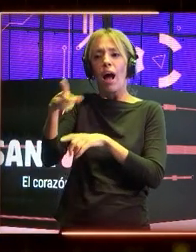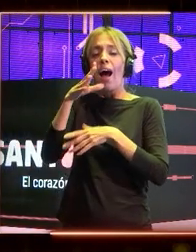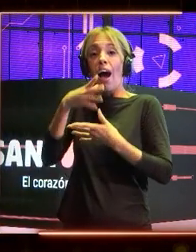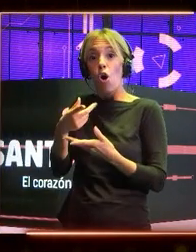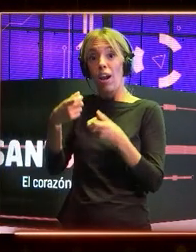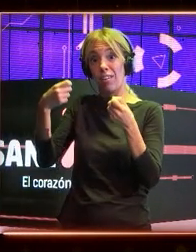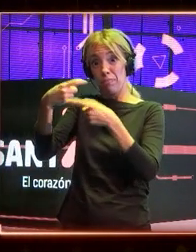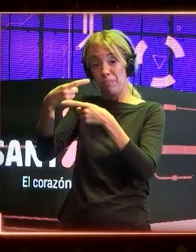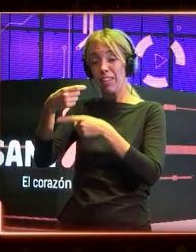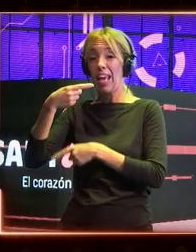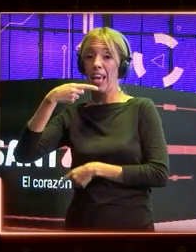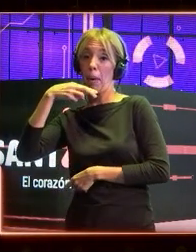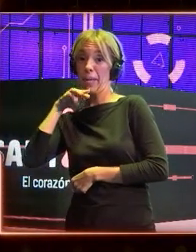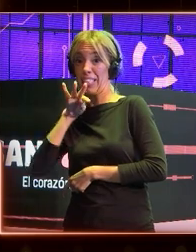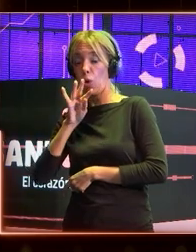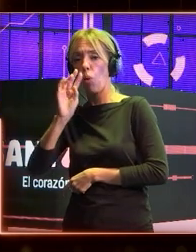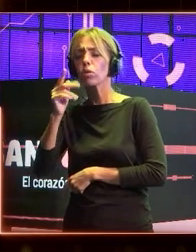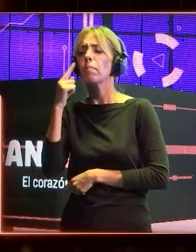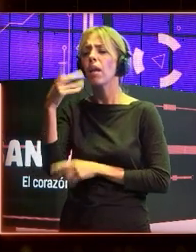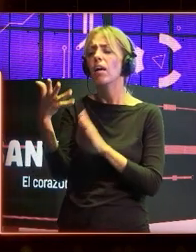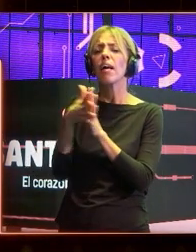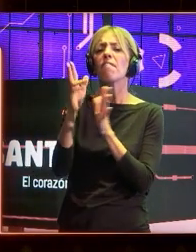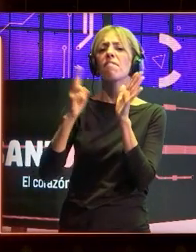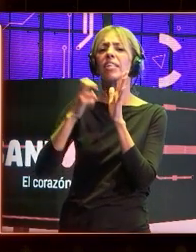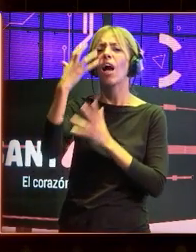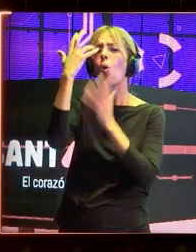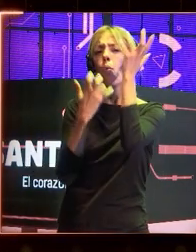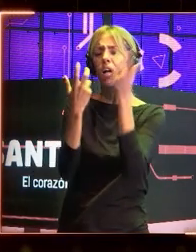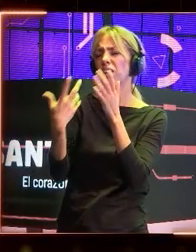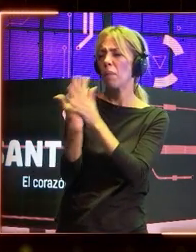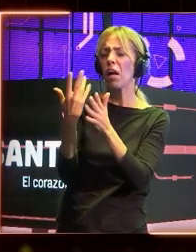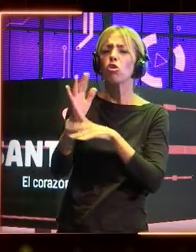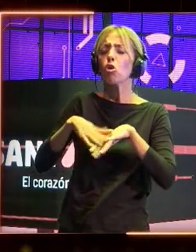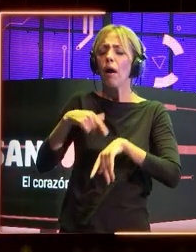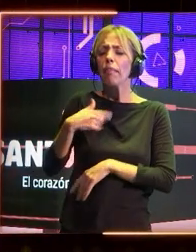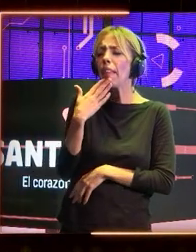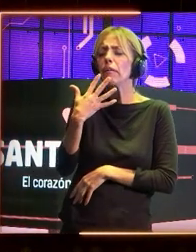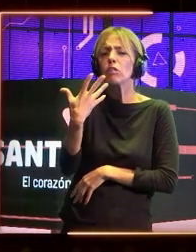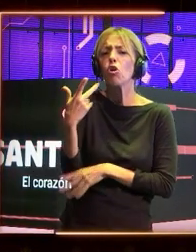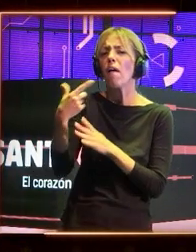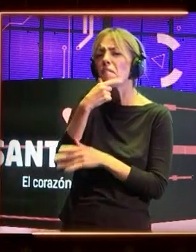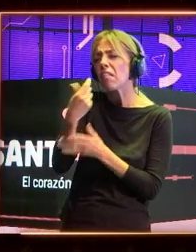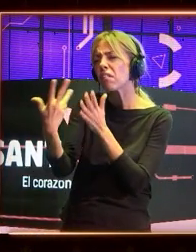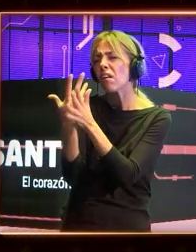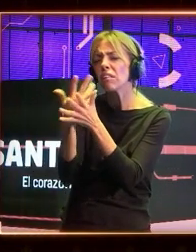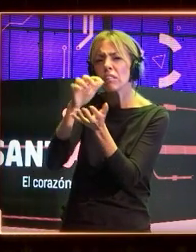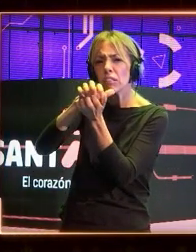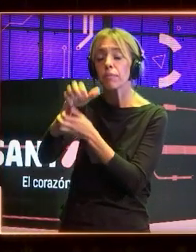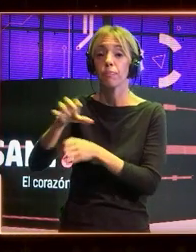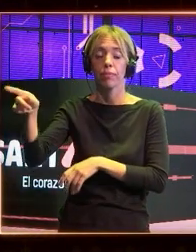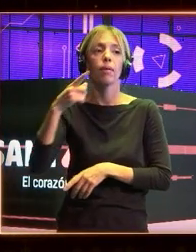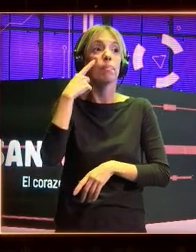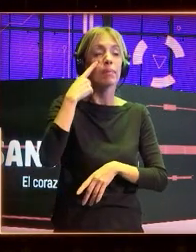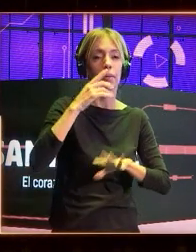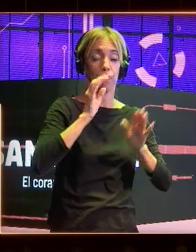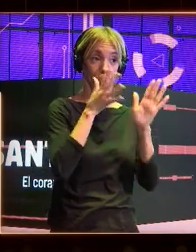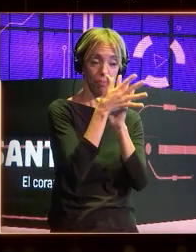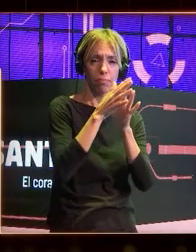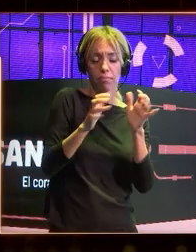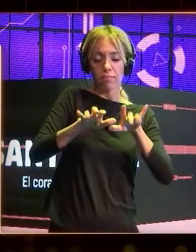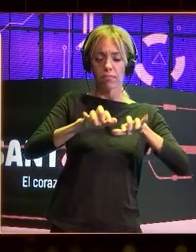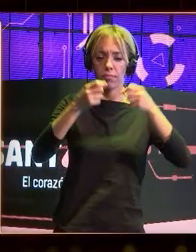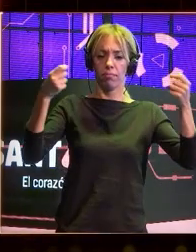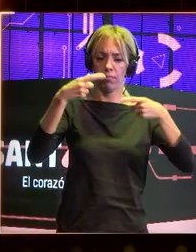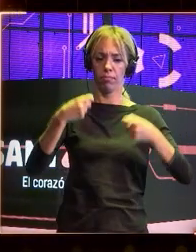decir Oye gpt 4 Explícame la física cuántica como si fuera un niño de 5 años y te dice claro imagina que el mundo que nos rodea está hecho de